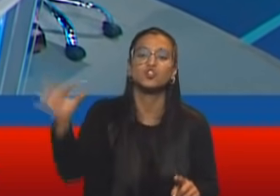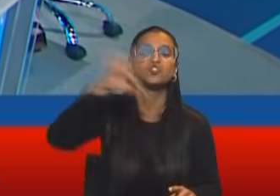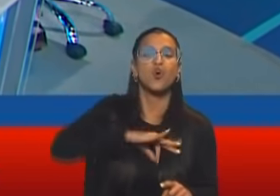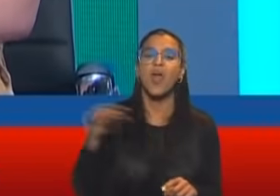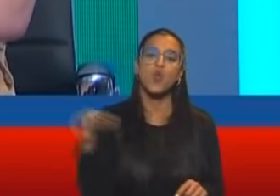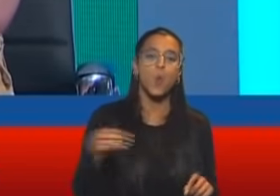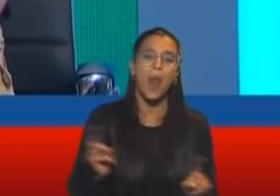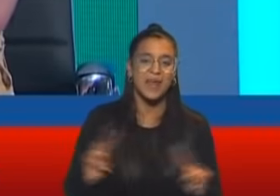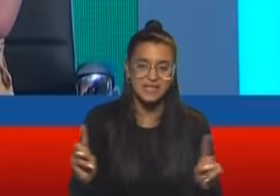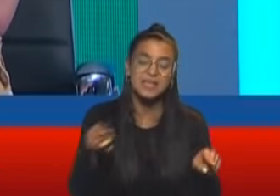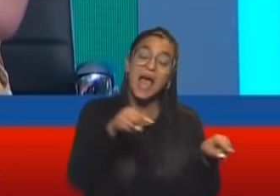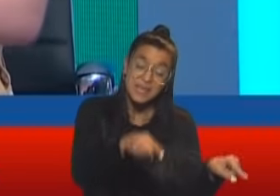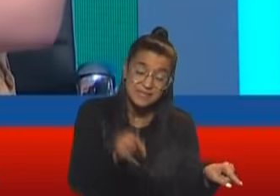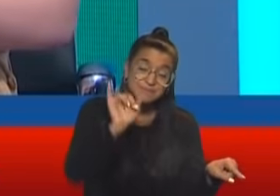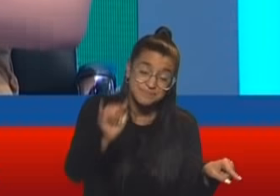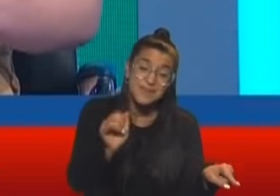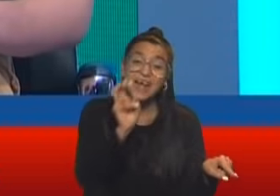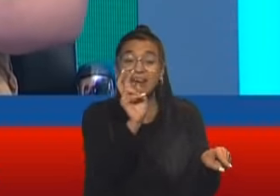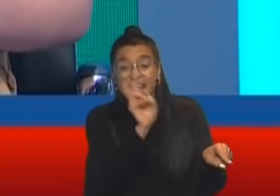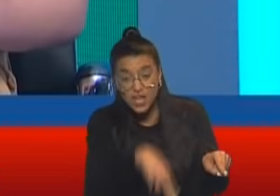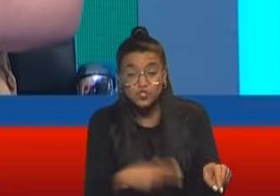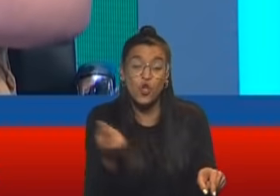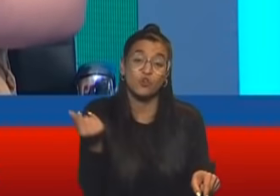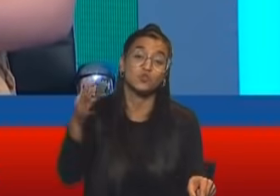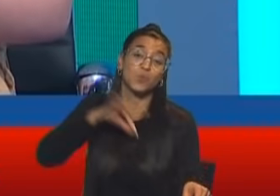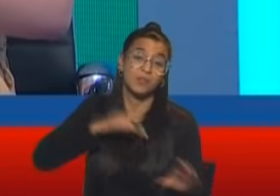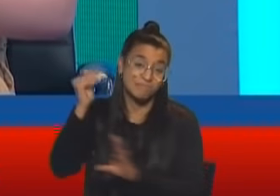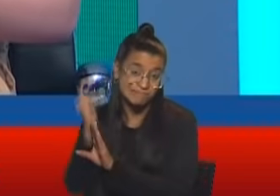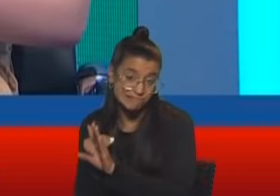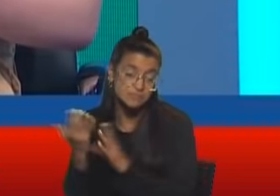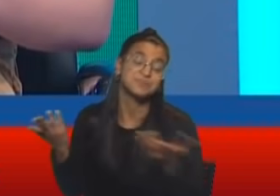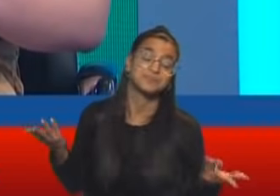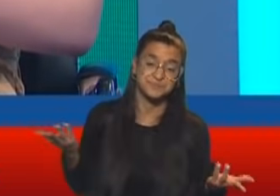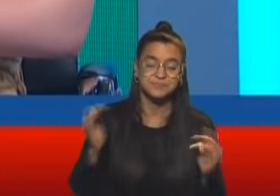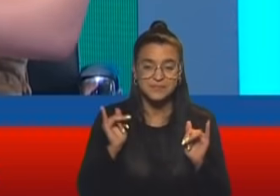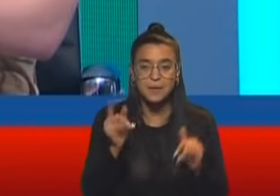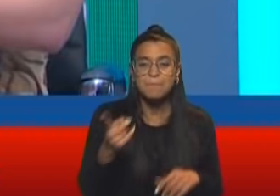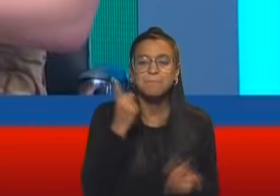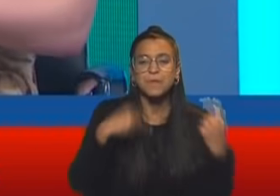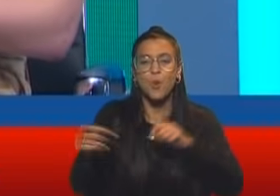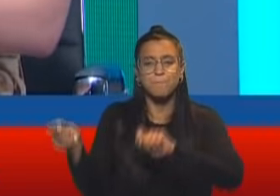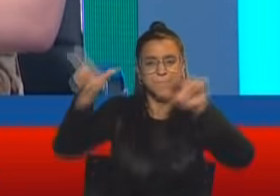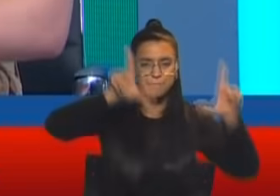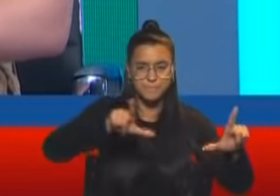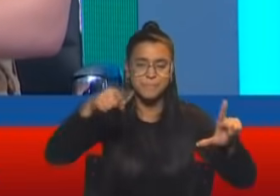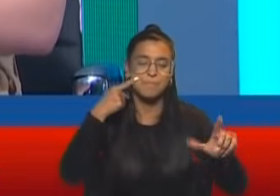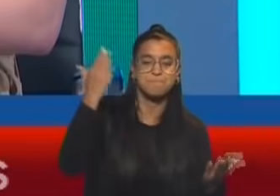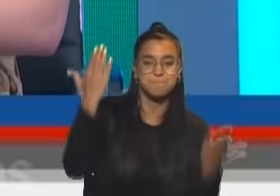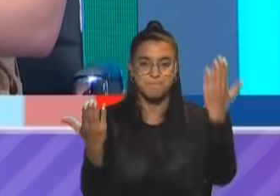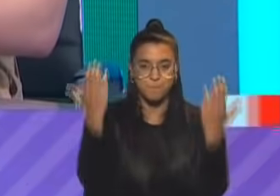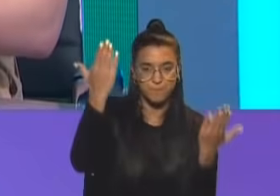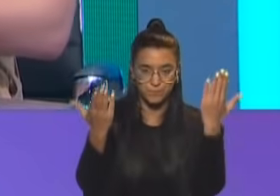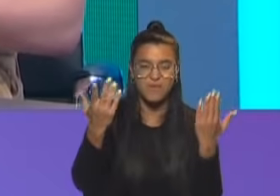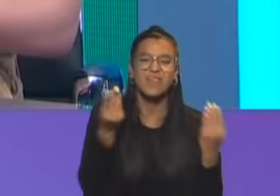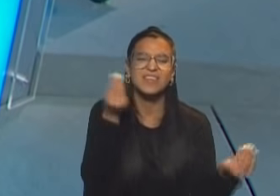no alcance. Ahí es cierto, hay una pérdida de poder adquisitivo que claramente está marcada, pero déjame, si querés, en una placa contrarrestarte un